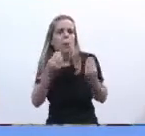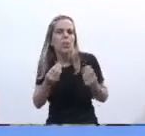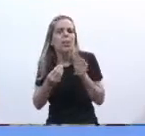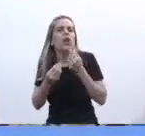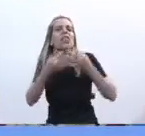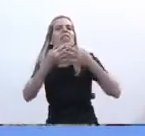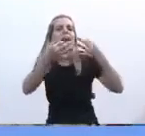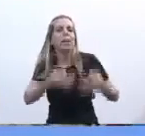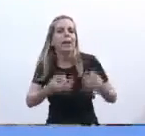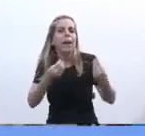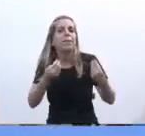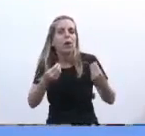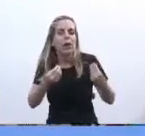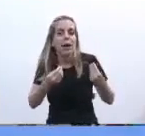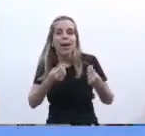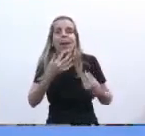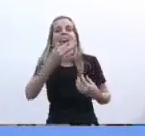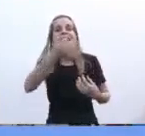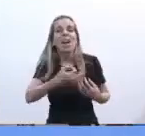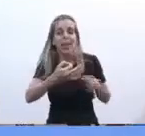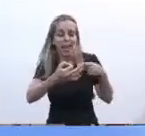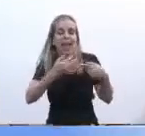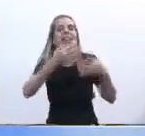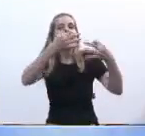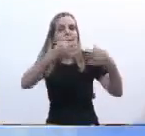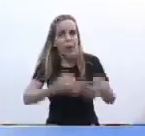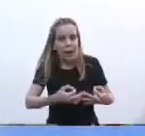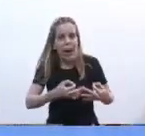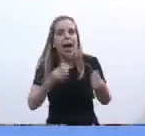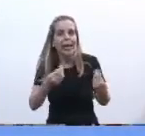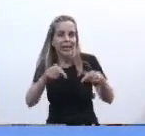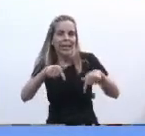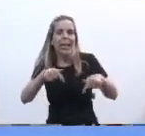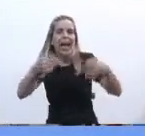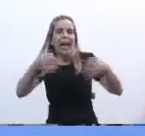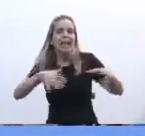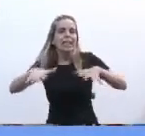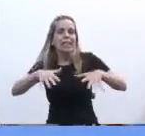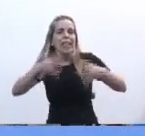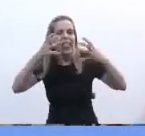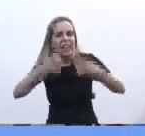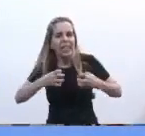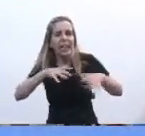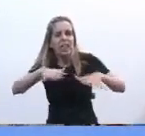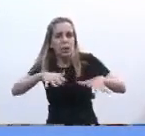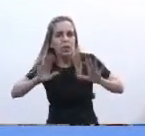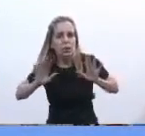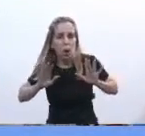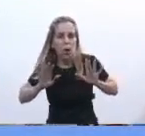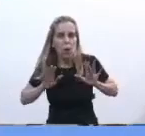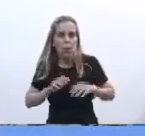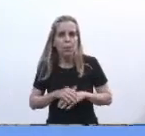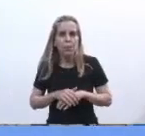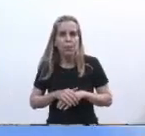verdad porque la verdad esta realidad esta triste realidad este desolado la